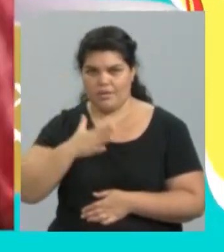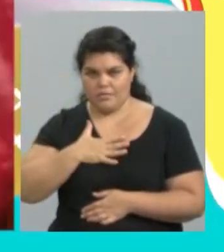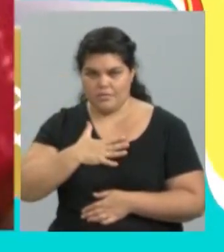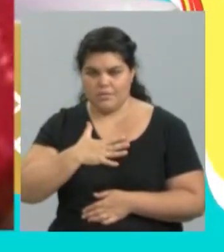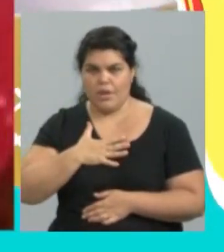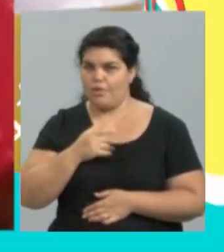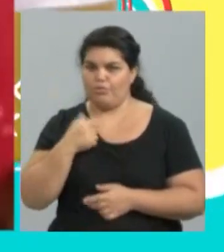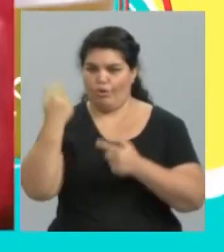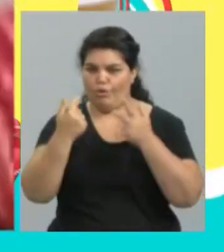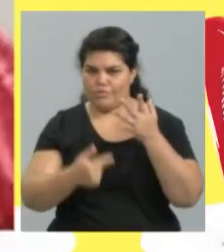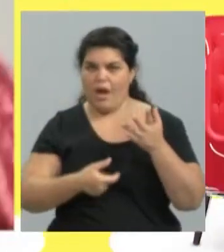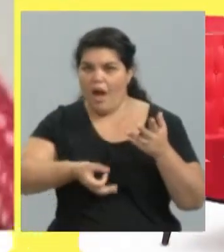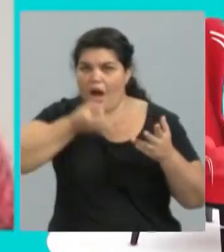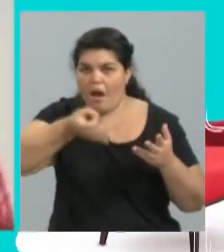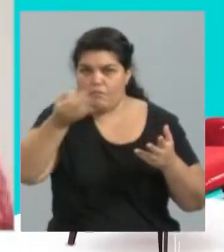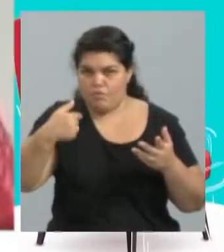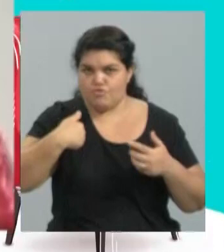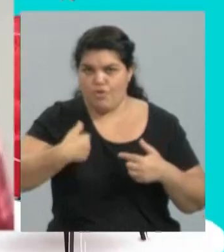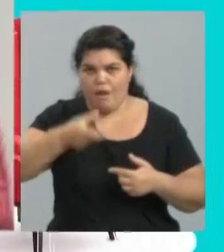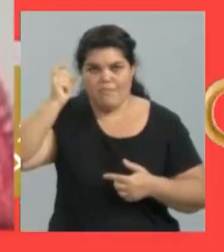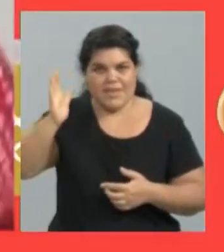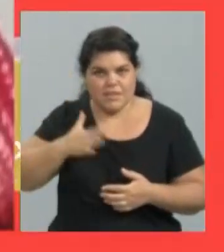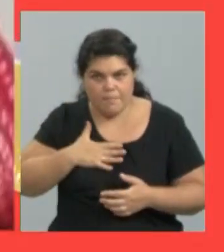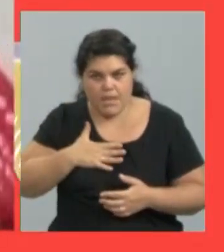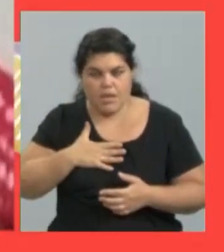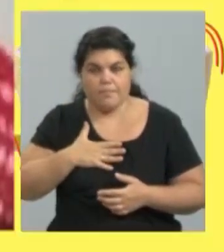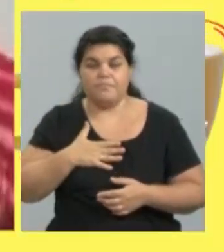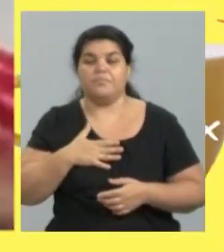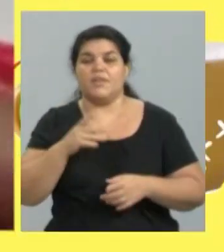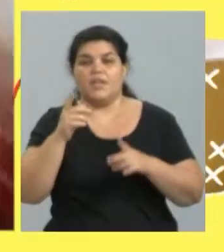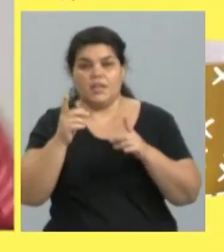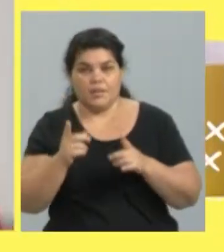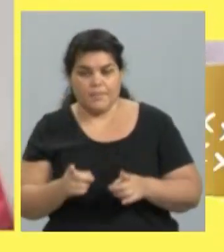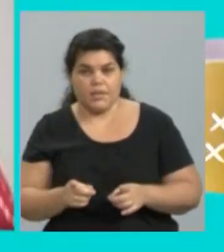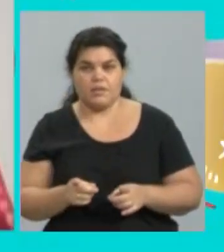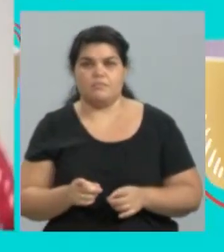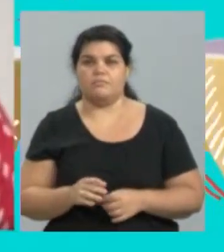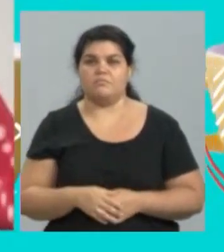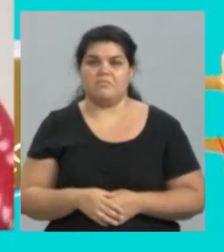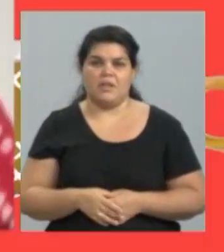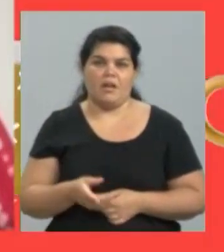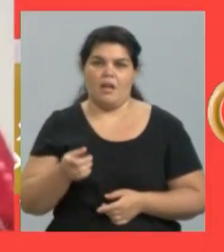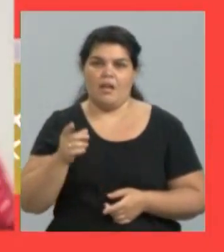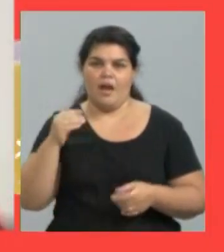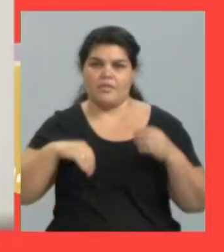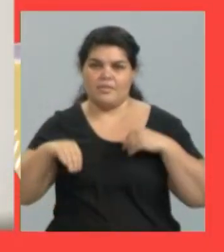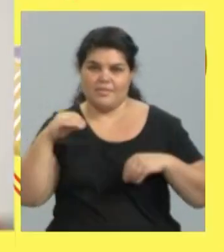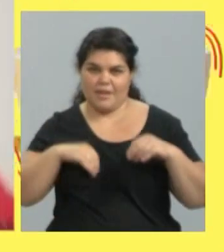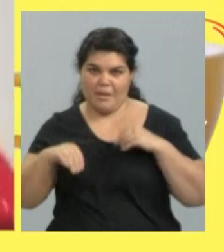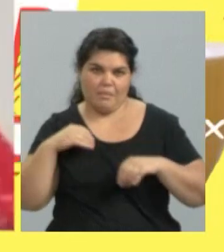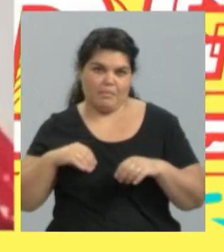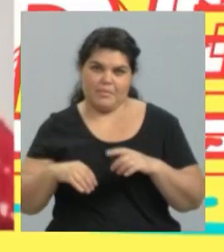que hablo, y también, bueno, casi la mayoría de las trabas lo vivimos.